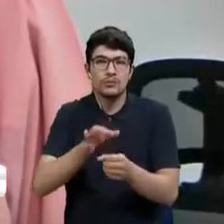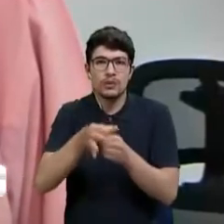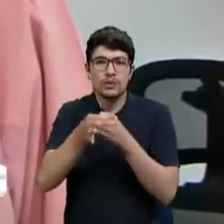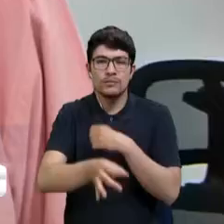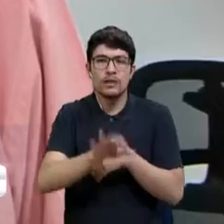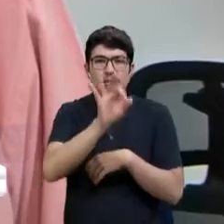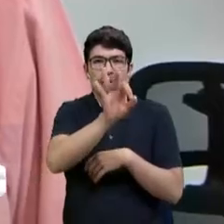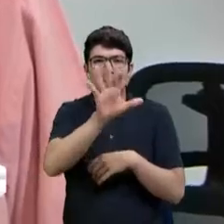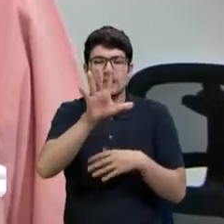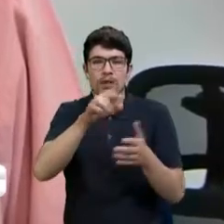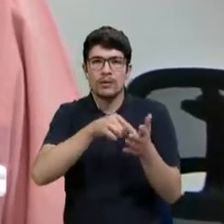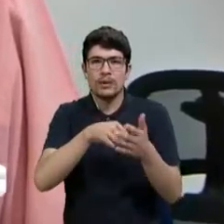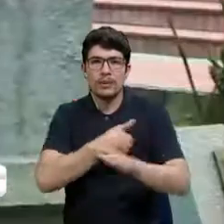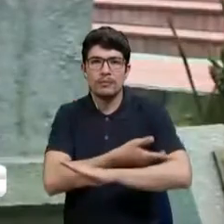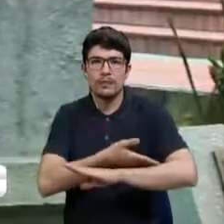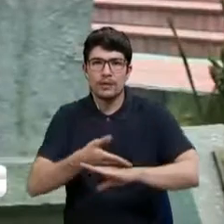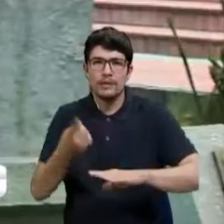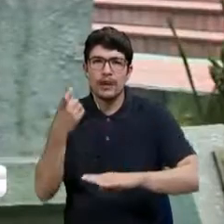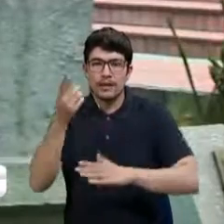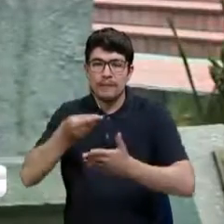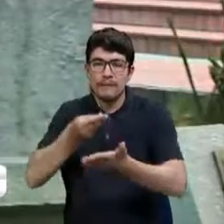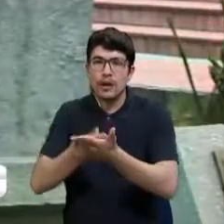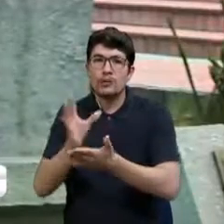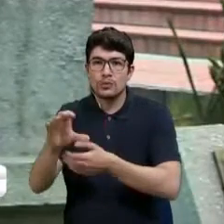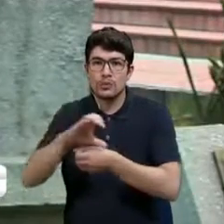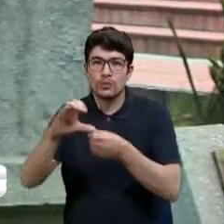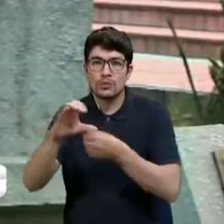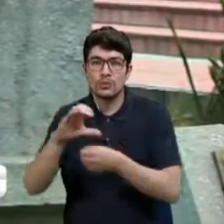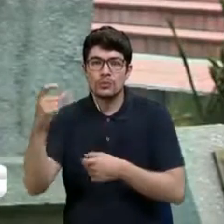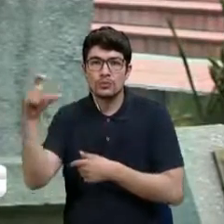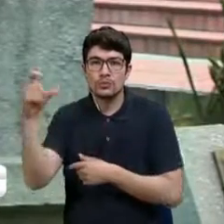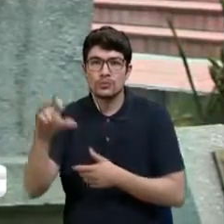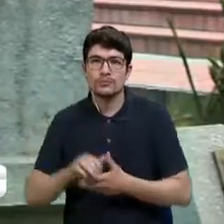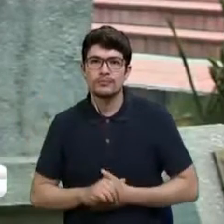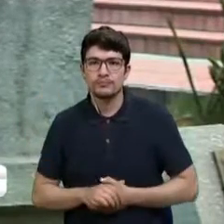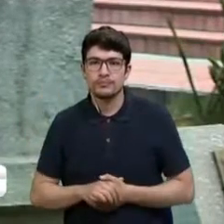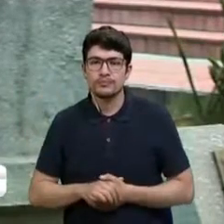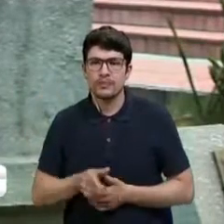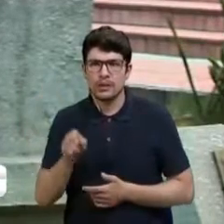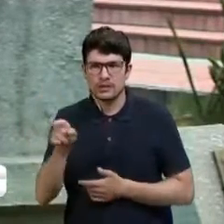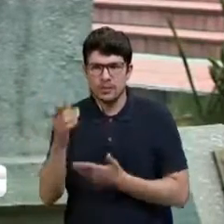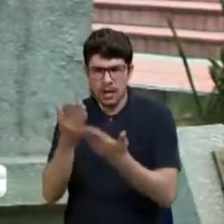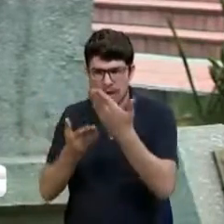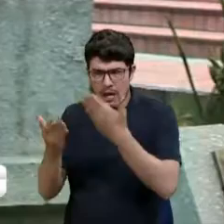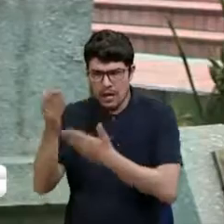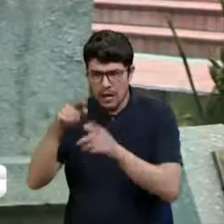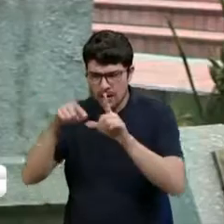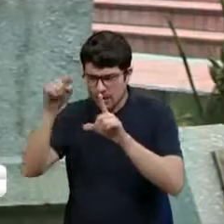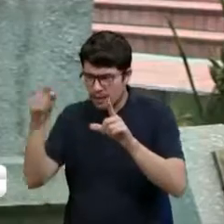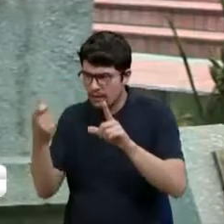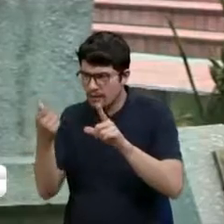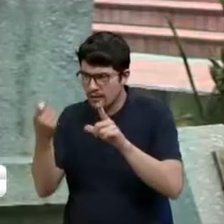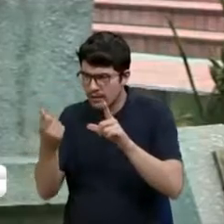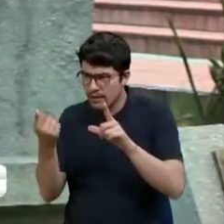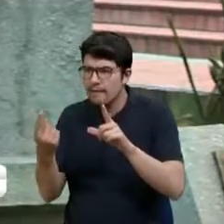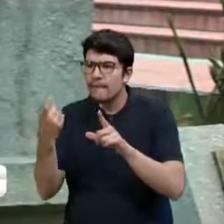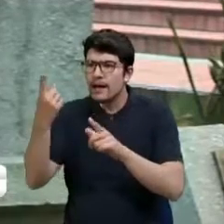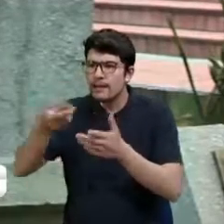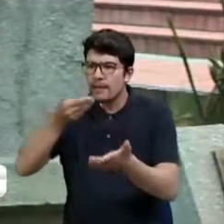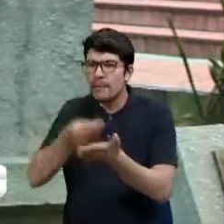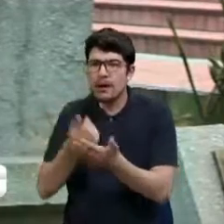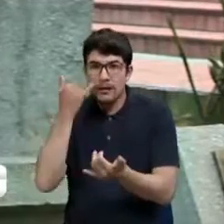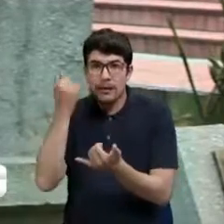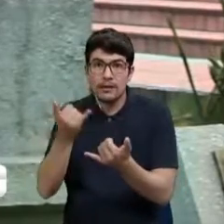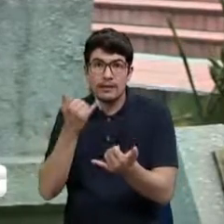35 mil millones de pesos anotaba el funcionario que tras el análisis de los datos de los morosos pues se ha identificado como